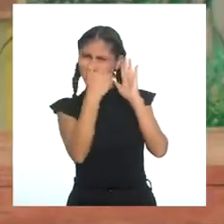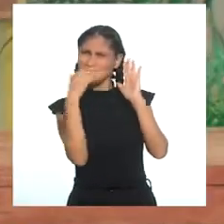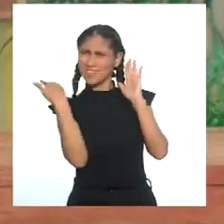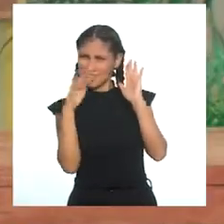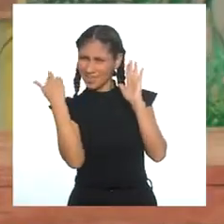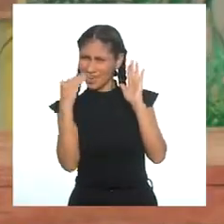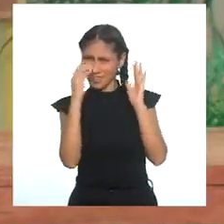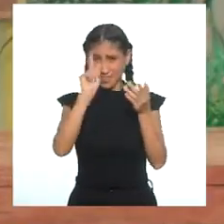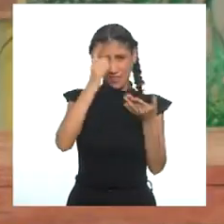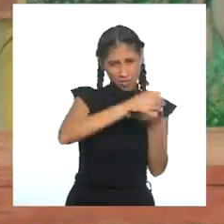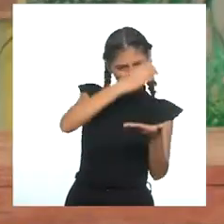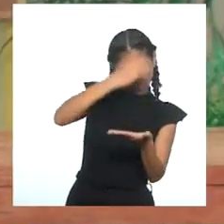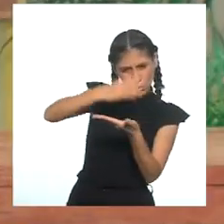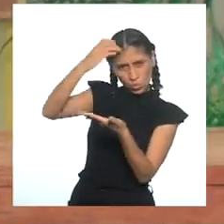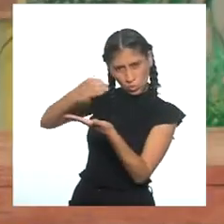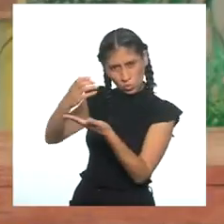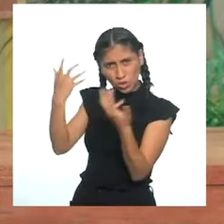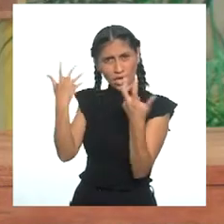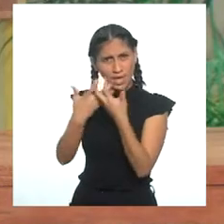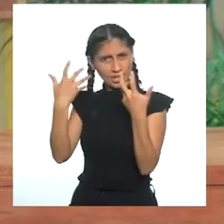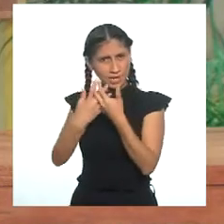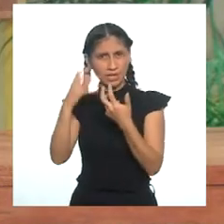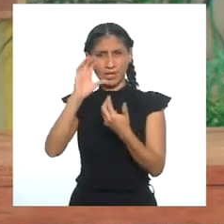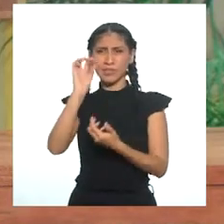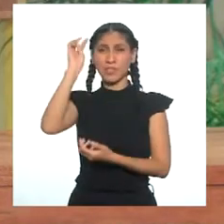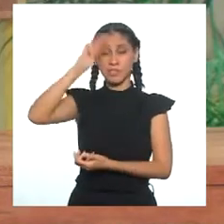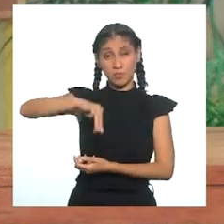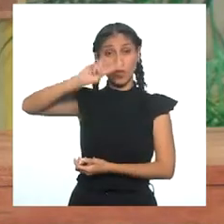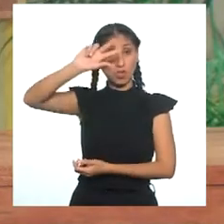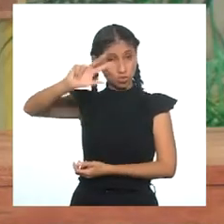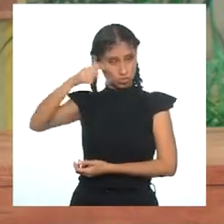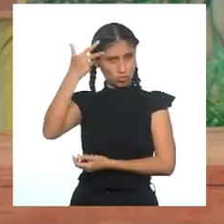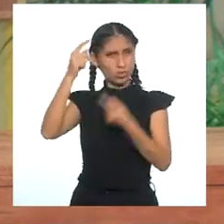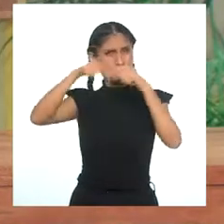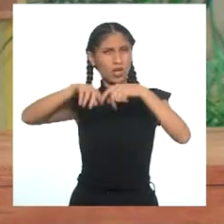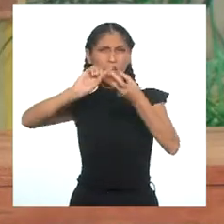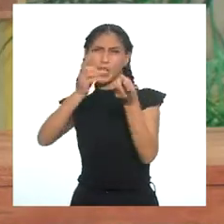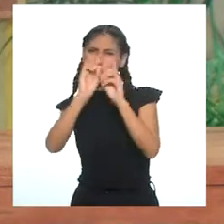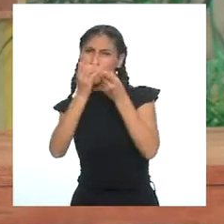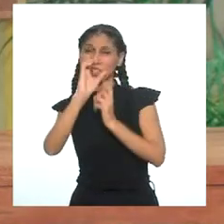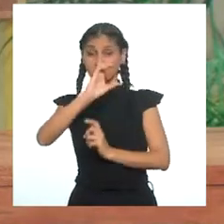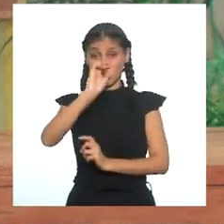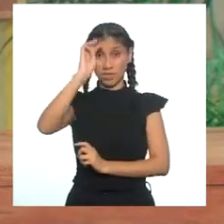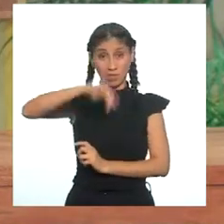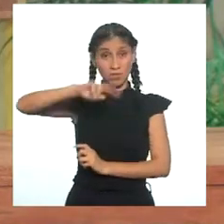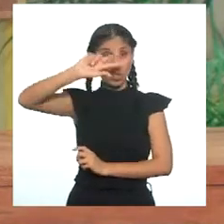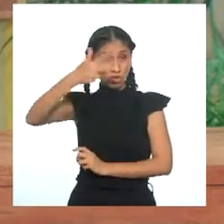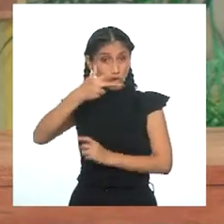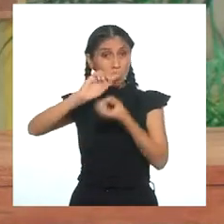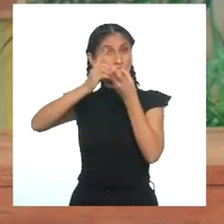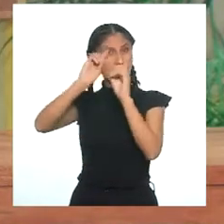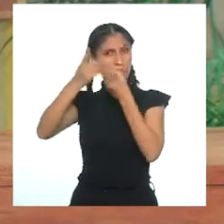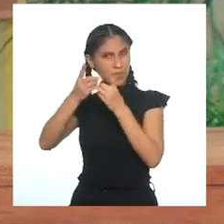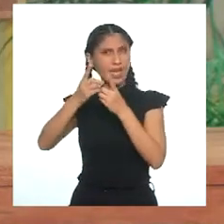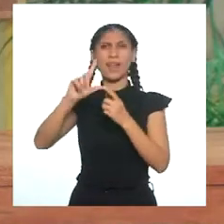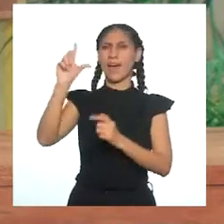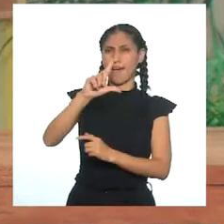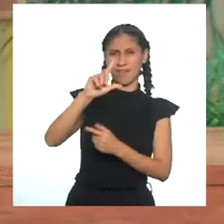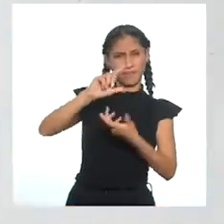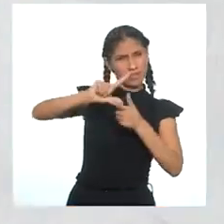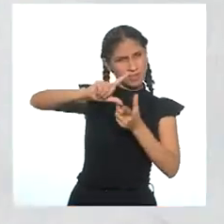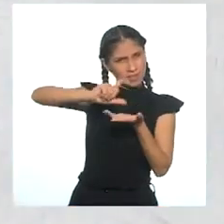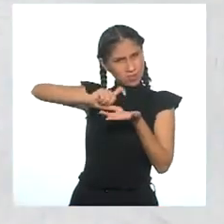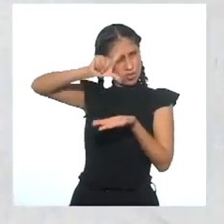cada recipiente expresado en centímetros cúbicos. Ahora, debemos convertir esos centímetros cúbicos a litros con ayuda de esta